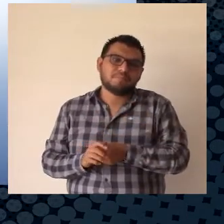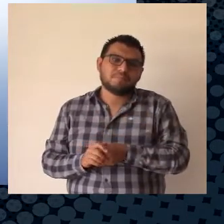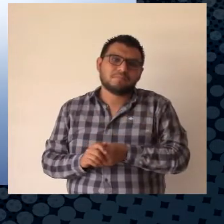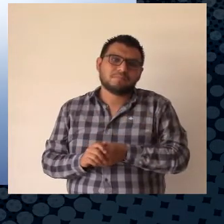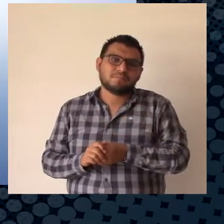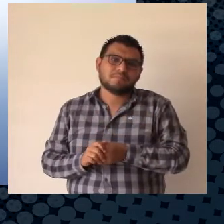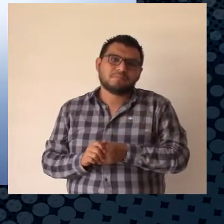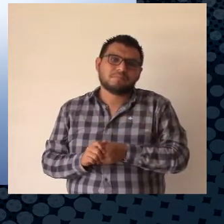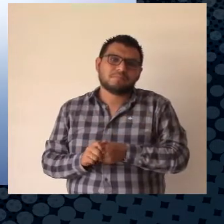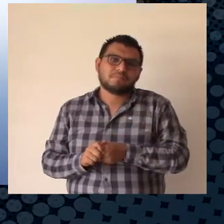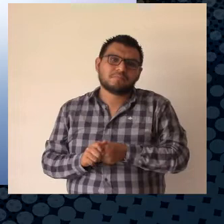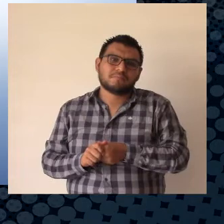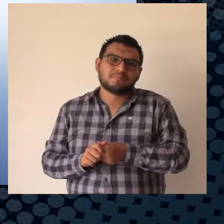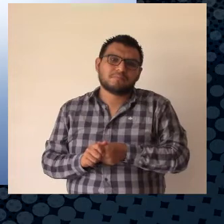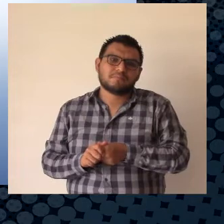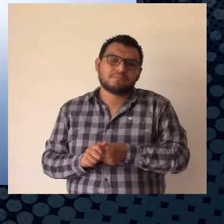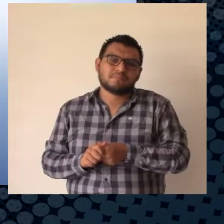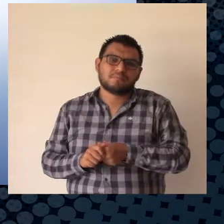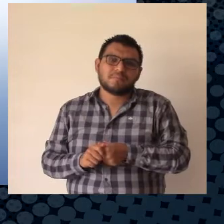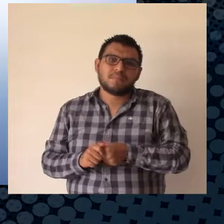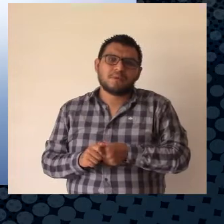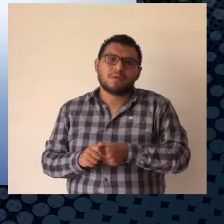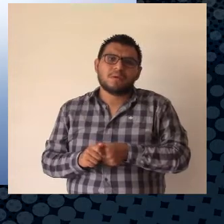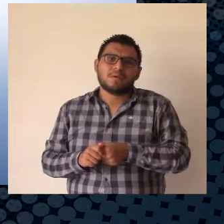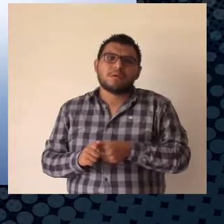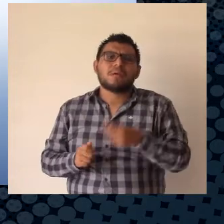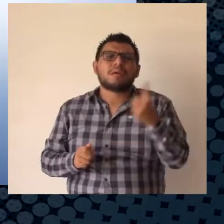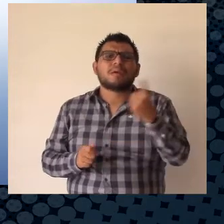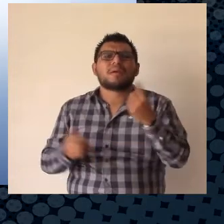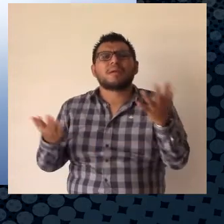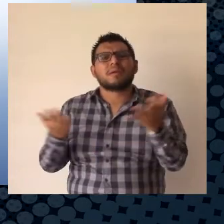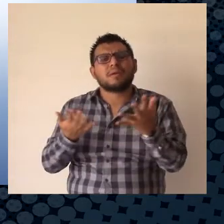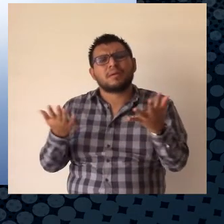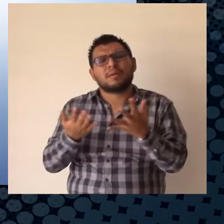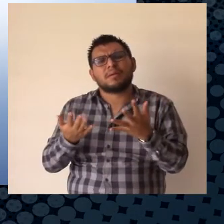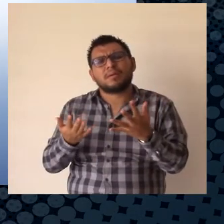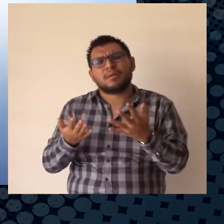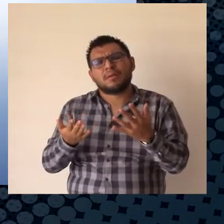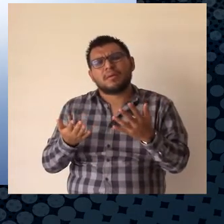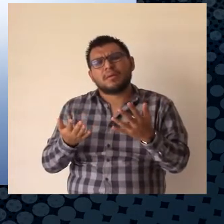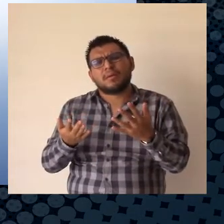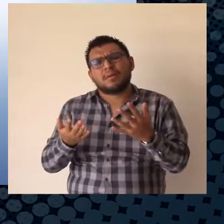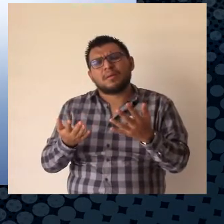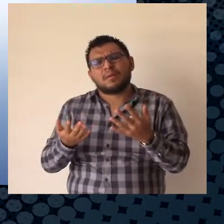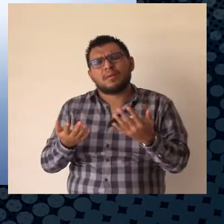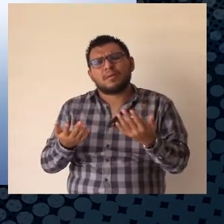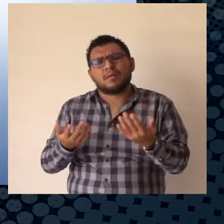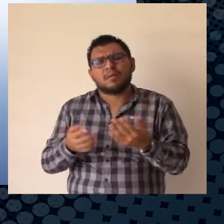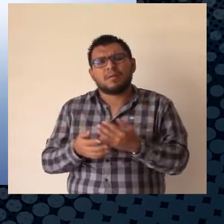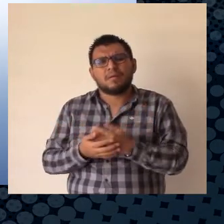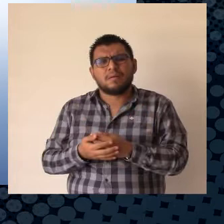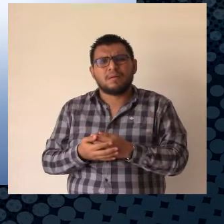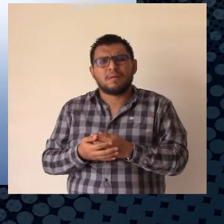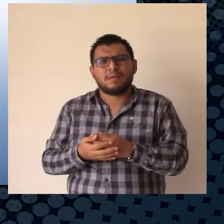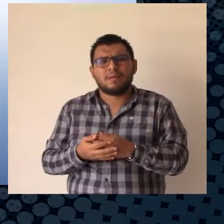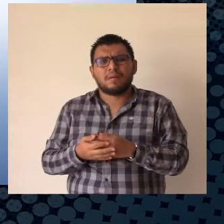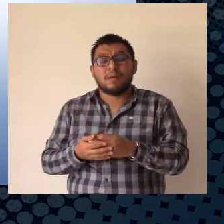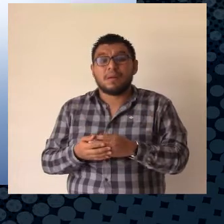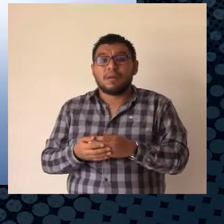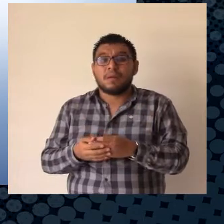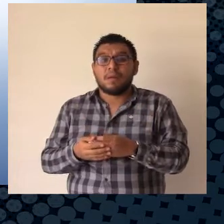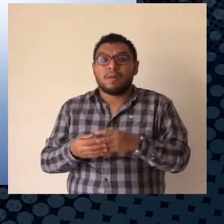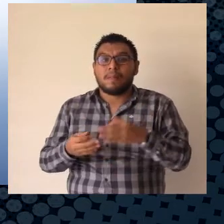esta causa original o básica, la leemos en Filipenses 2:13. Porque